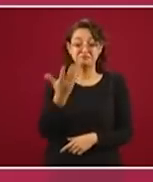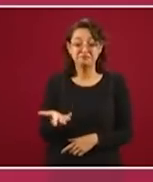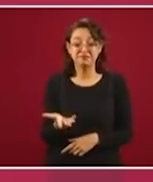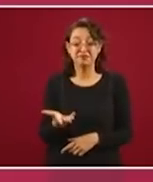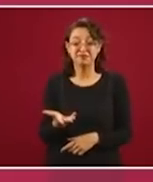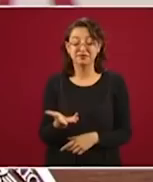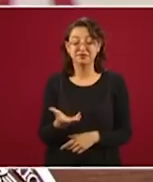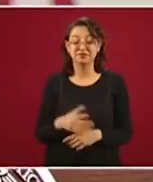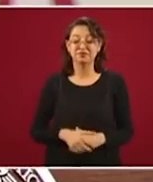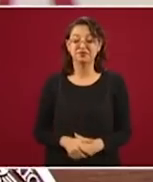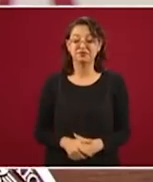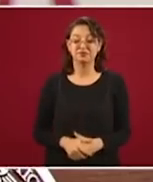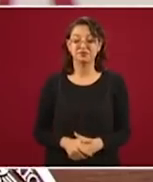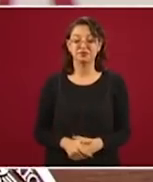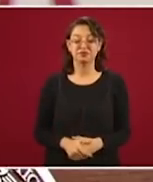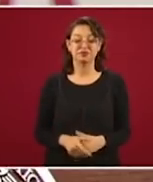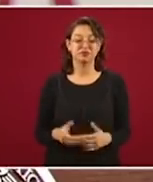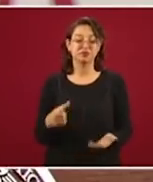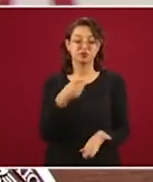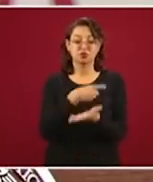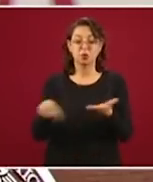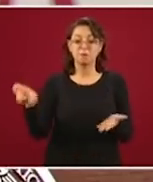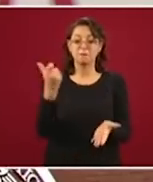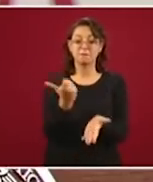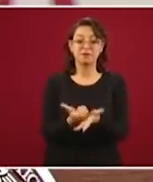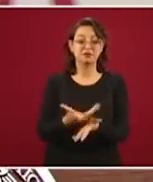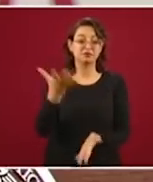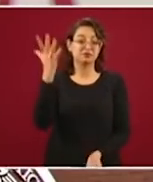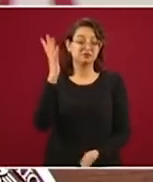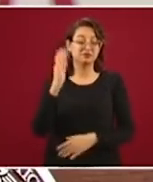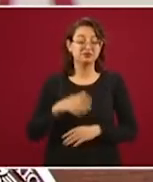si van a seguir comprando caro,